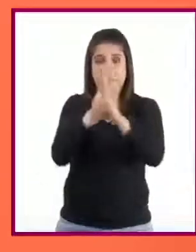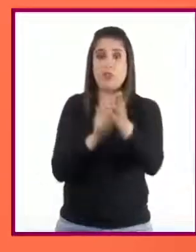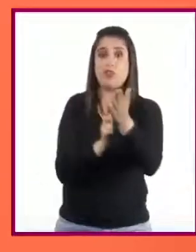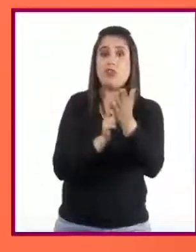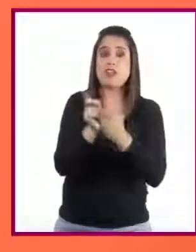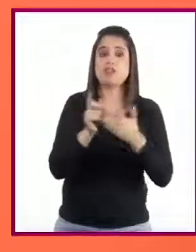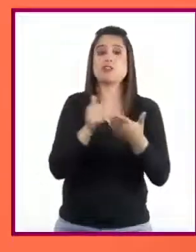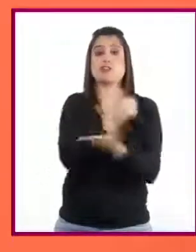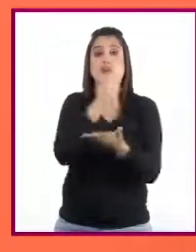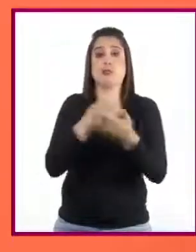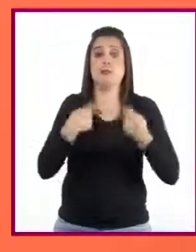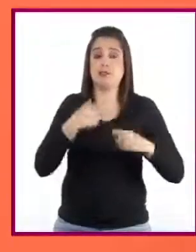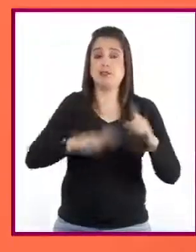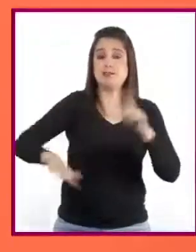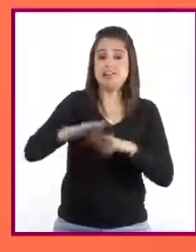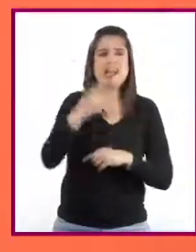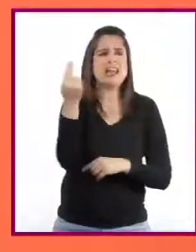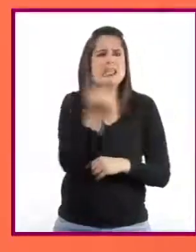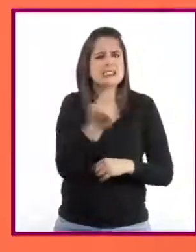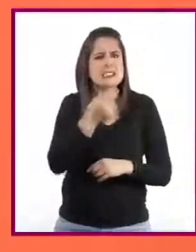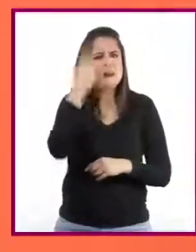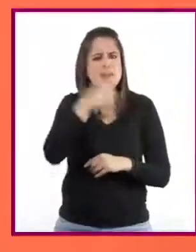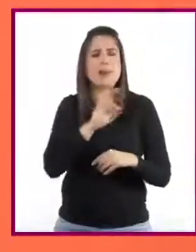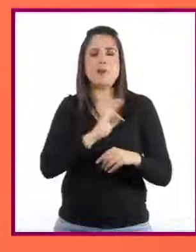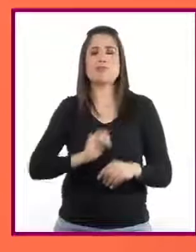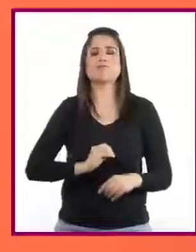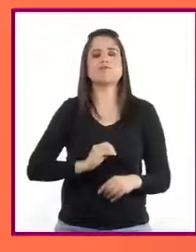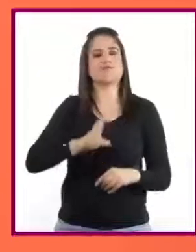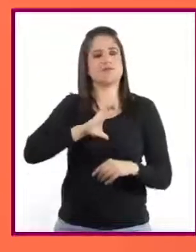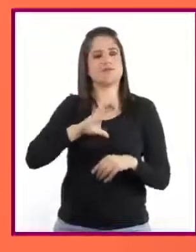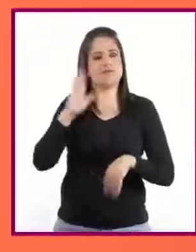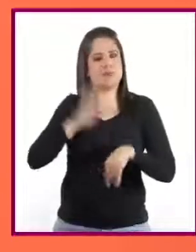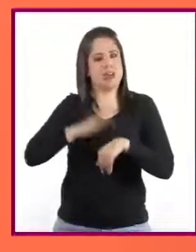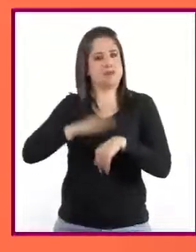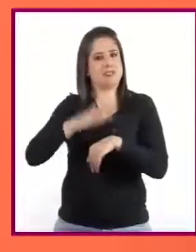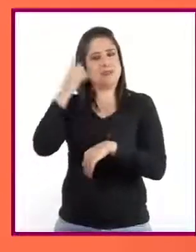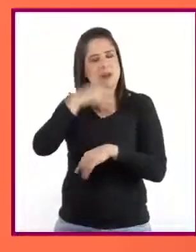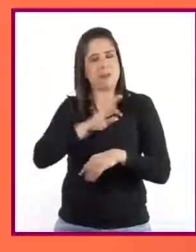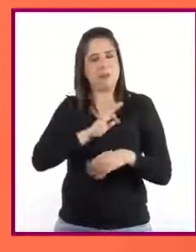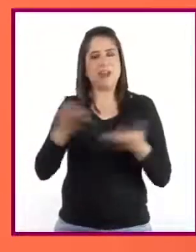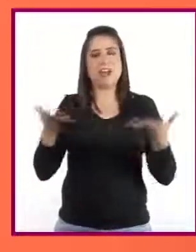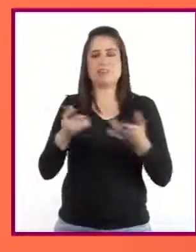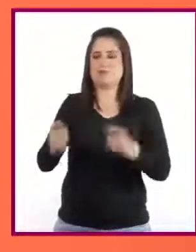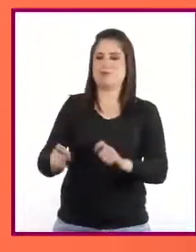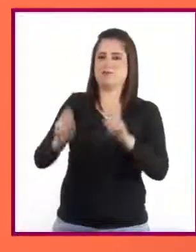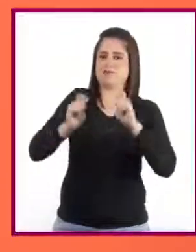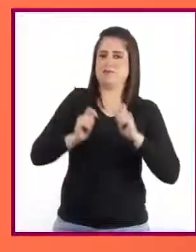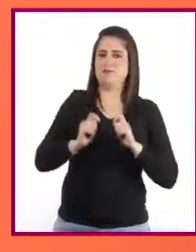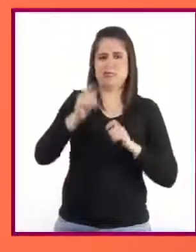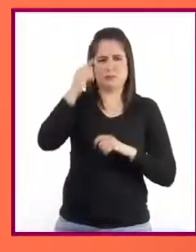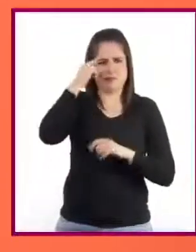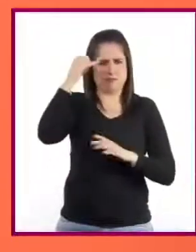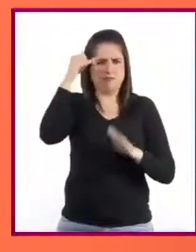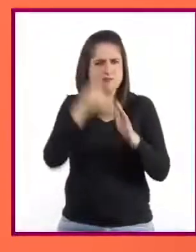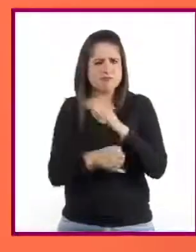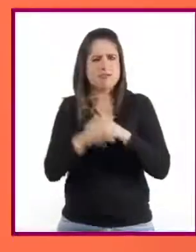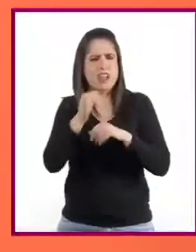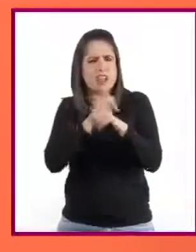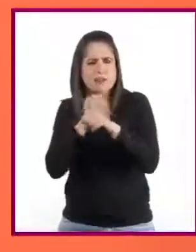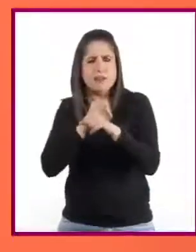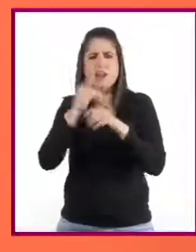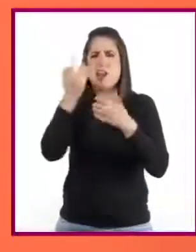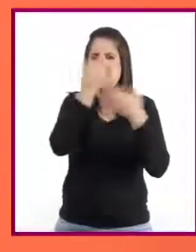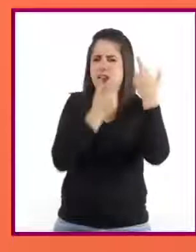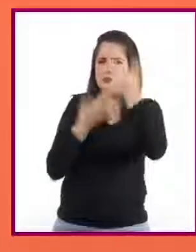derechos ciudadanos y en la necesidad de empoderarlos para que sean capaces de asumir una postura crítica ante el actuar de